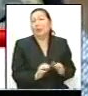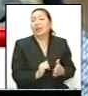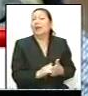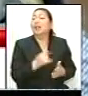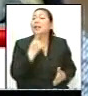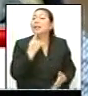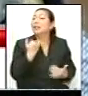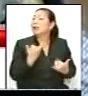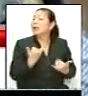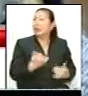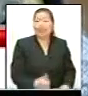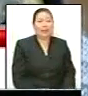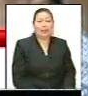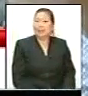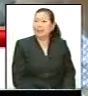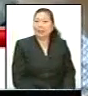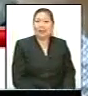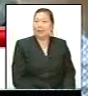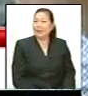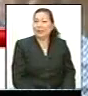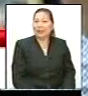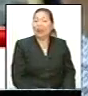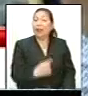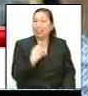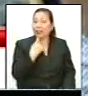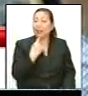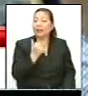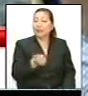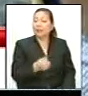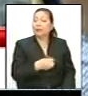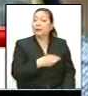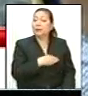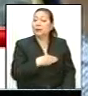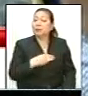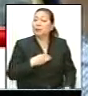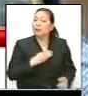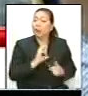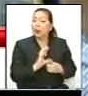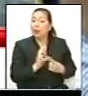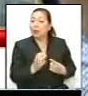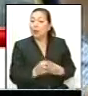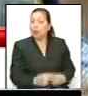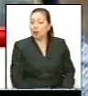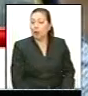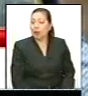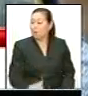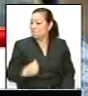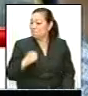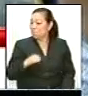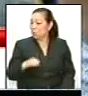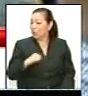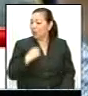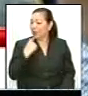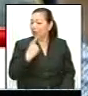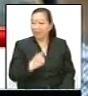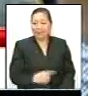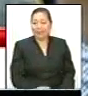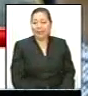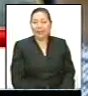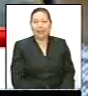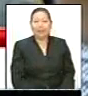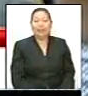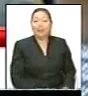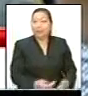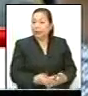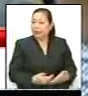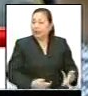ahí? Dice que a través el Ministerio de Cultura a la municipalidad le dice lo siguiente, con un